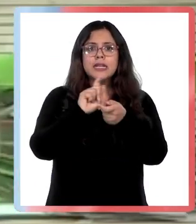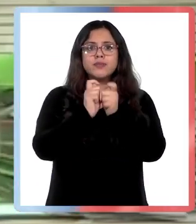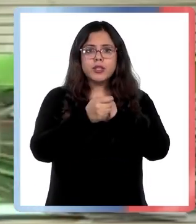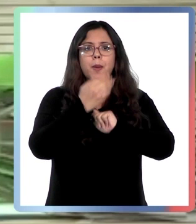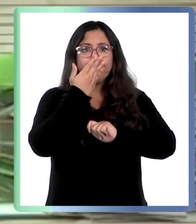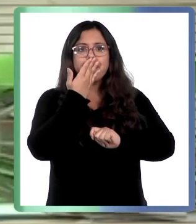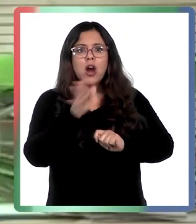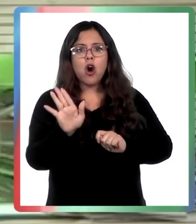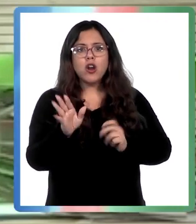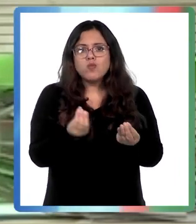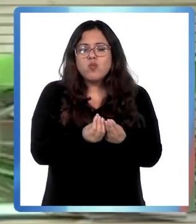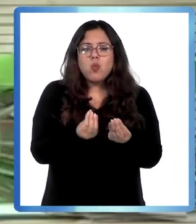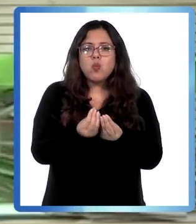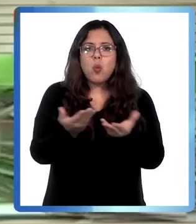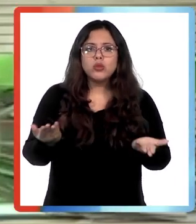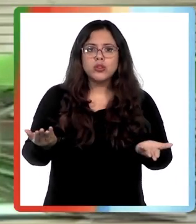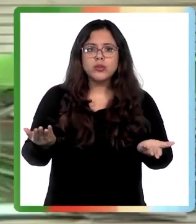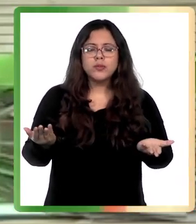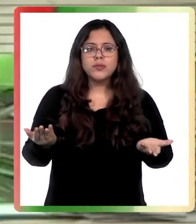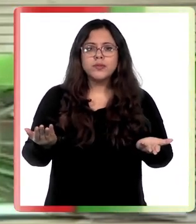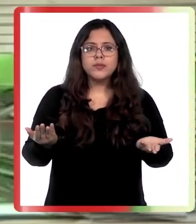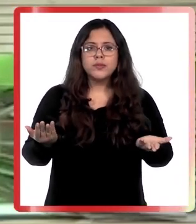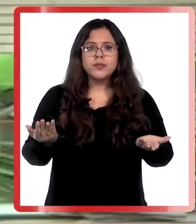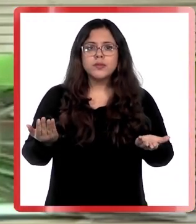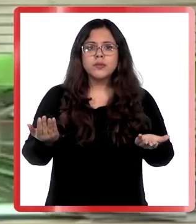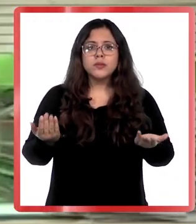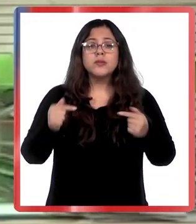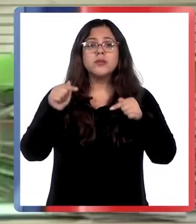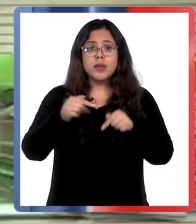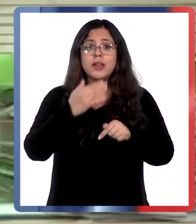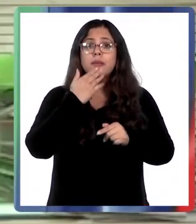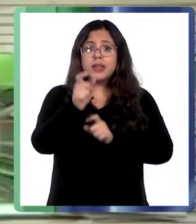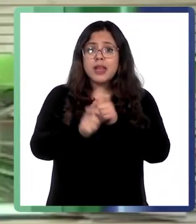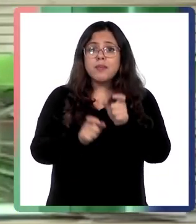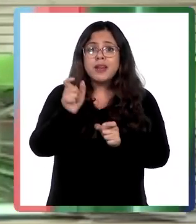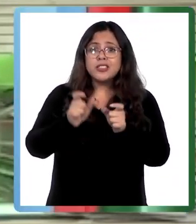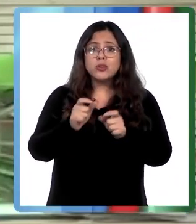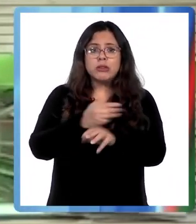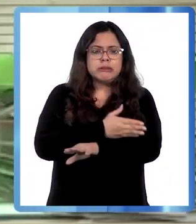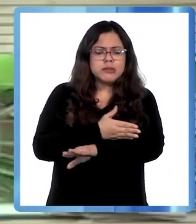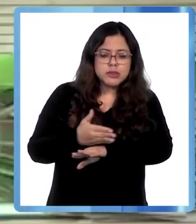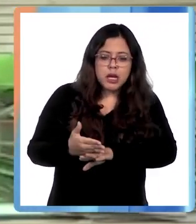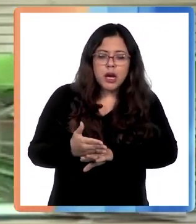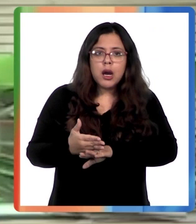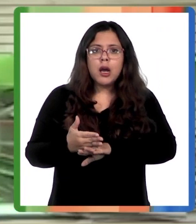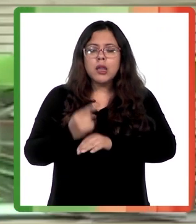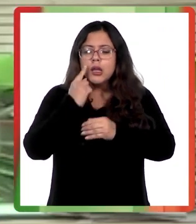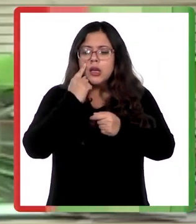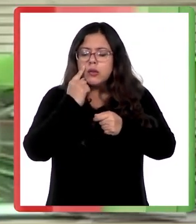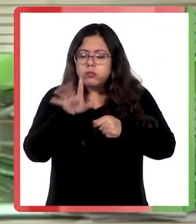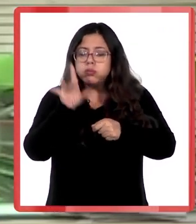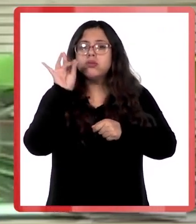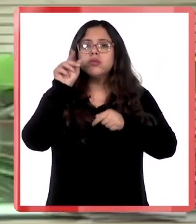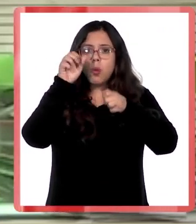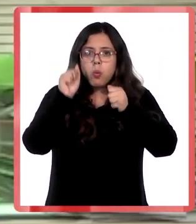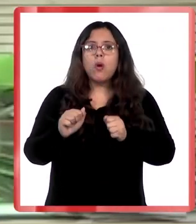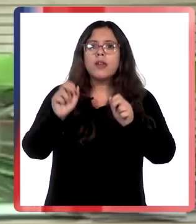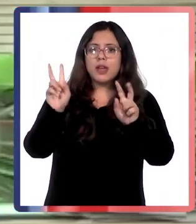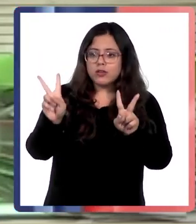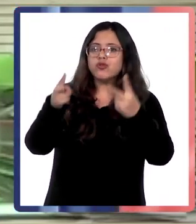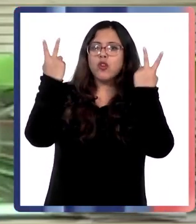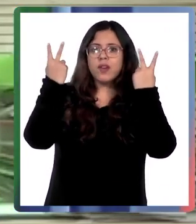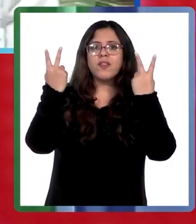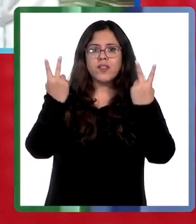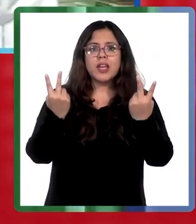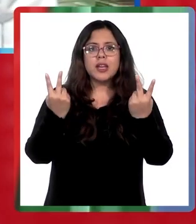han mejorado un montón. Por lo tanto, incluso en pacientes que llegan tarde, tenemos cómo ofrecerles una